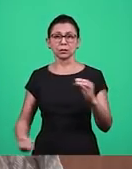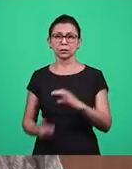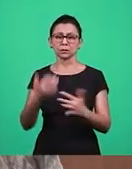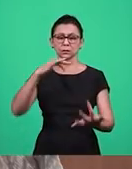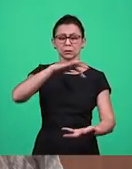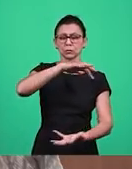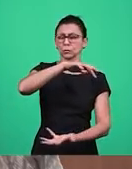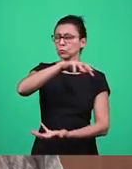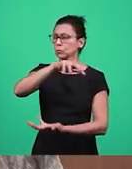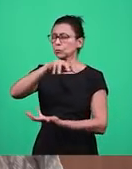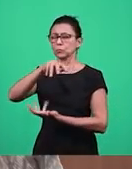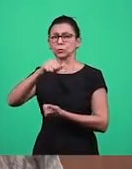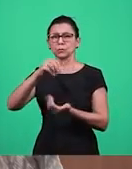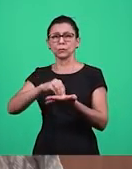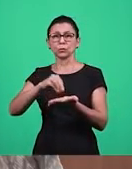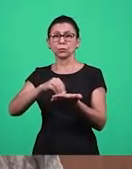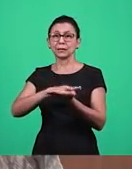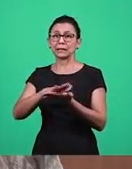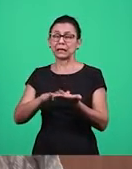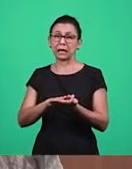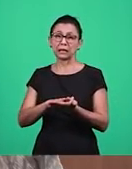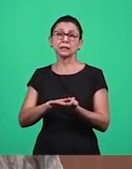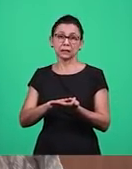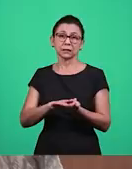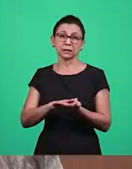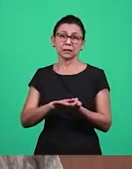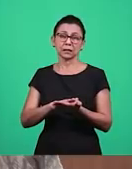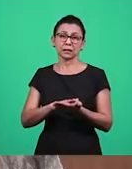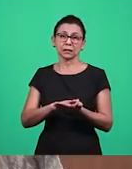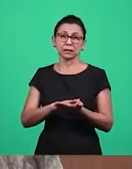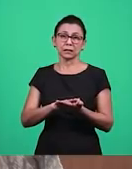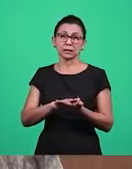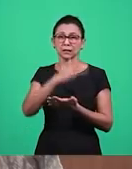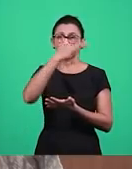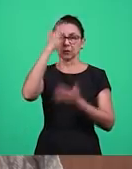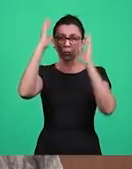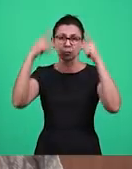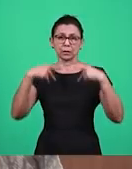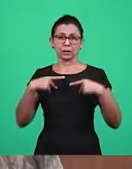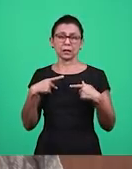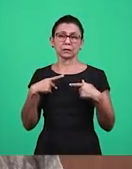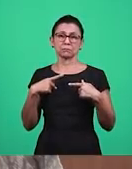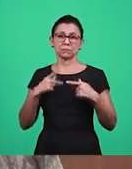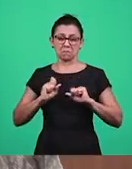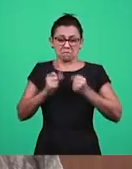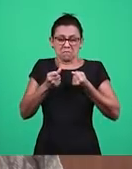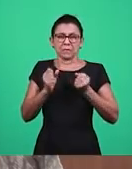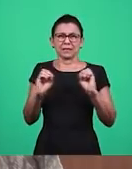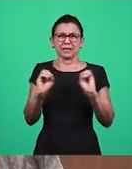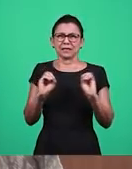que el hombre recibió de parte de Dios, el hombre no se esforzó de aquello que Dios hizo para él. Así como